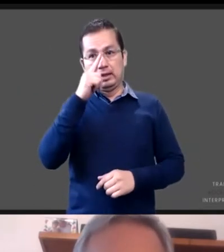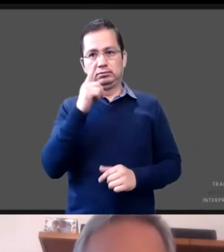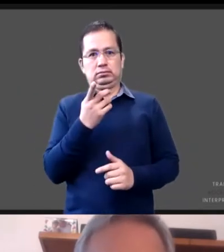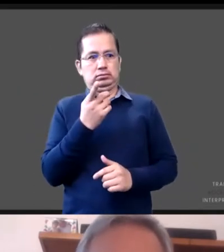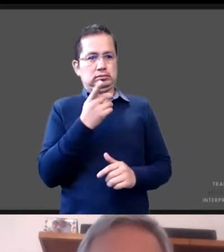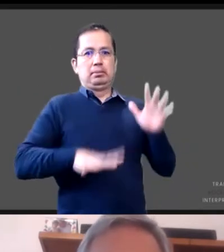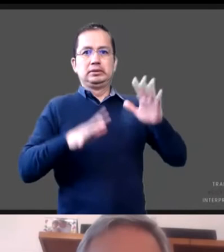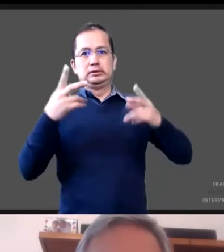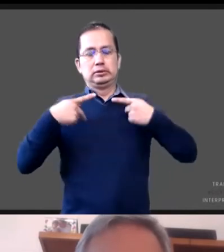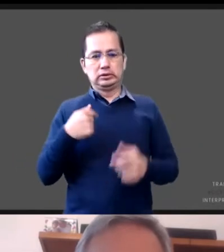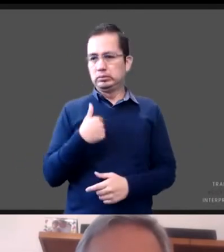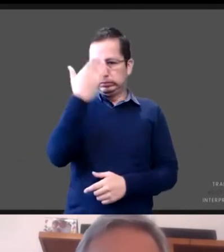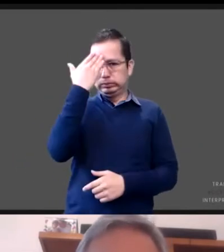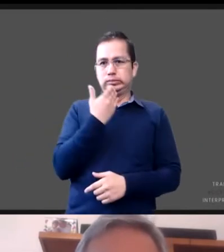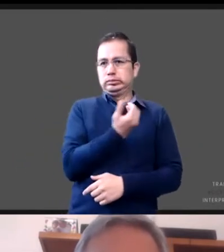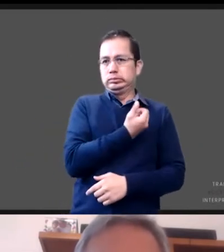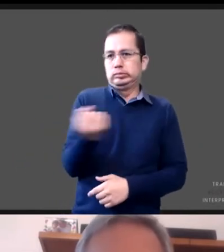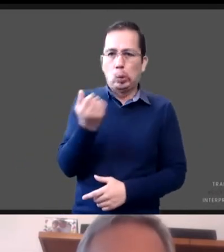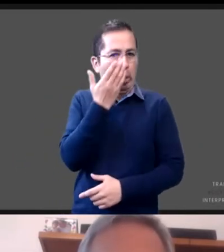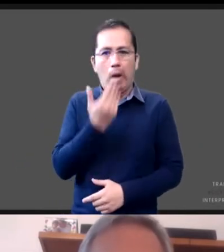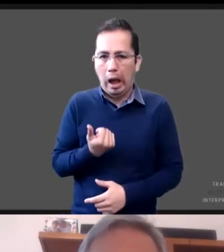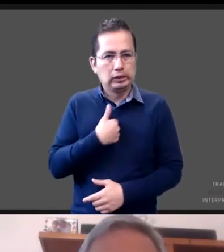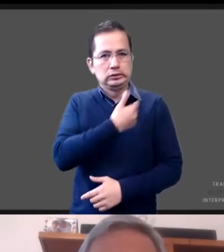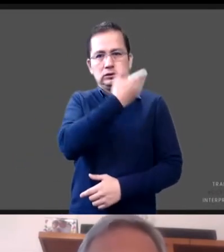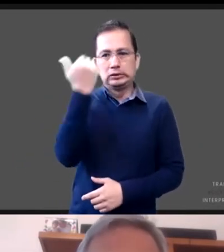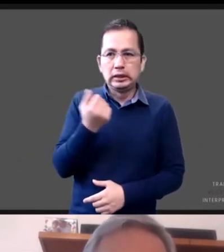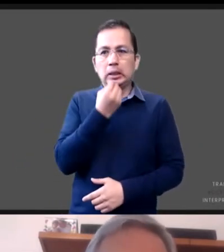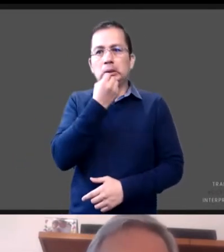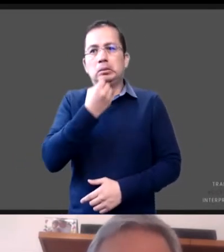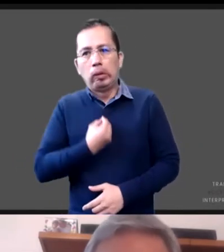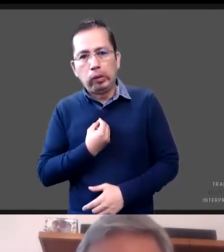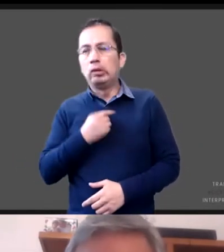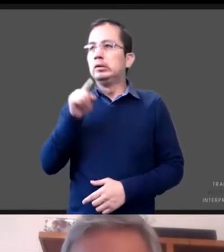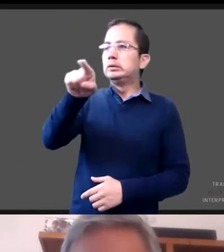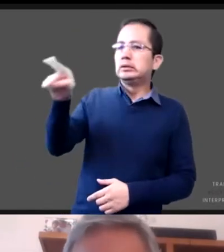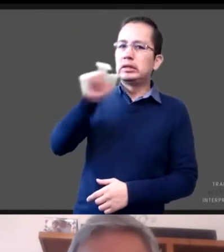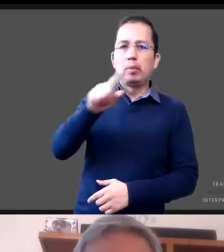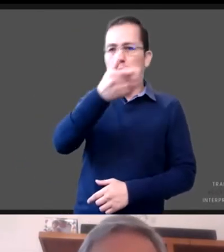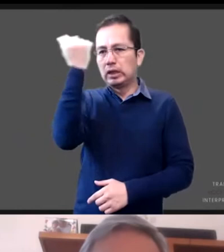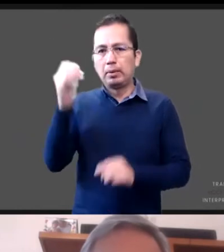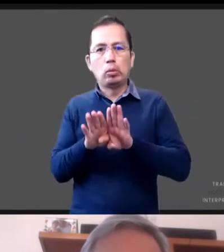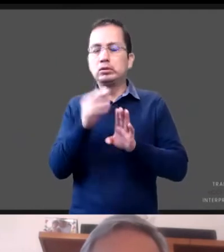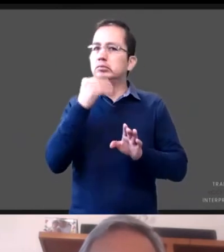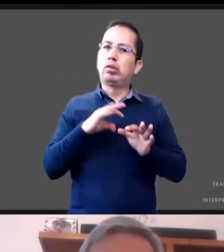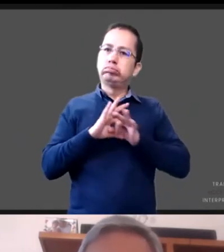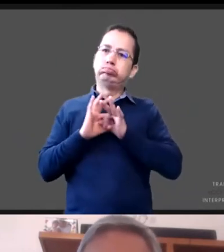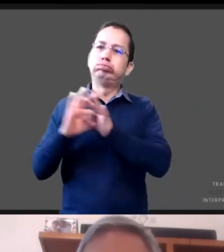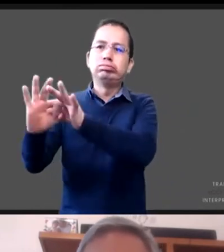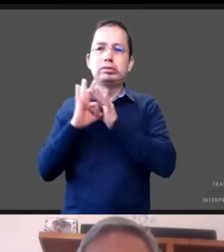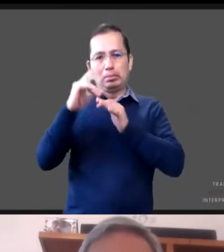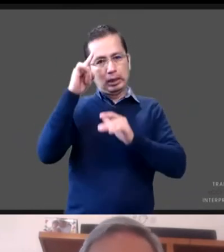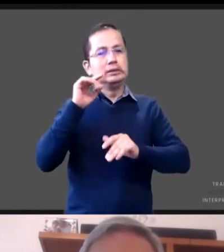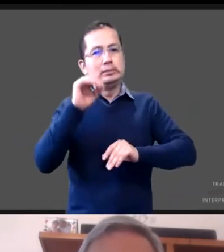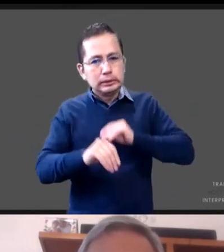tuvieran que hacerse de manera coordinada, una suma. Por ejemplo, tuvimos 32, si no